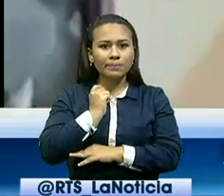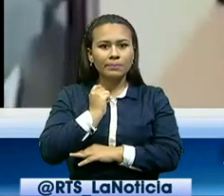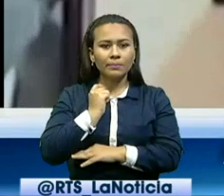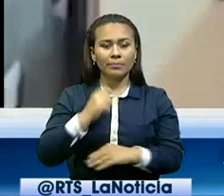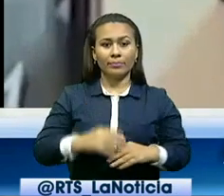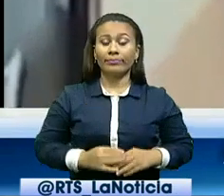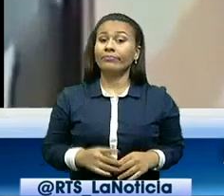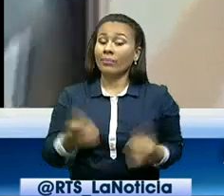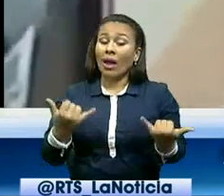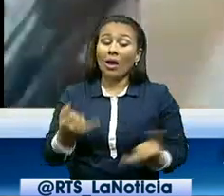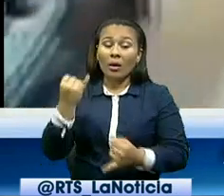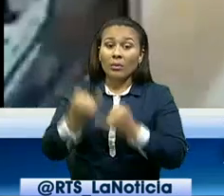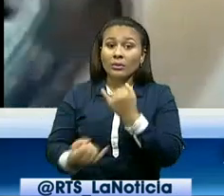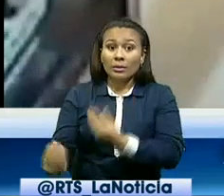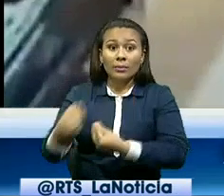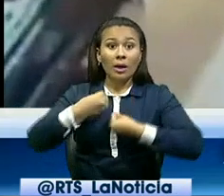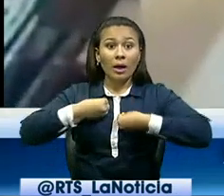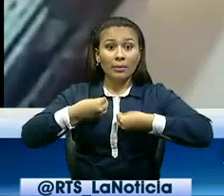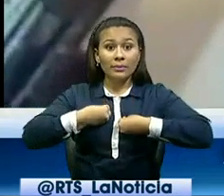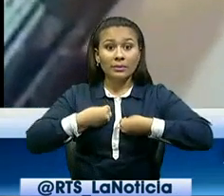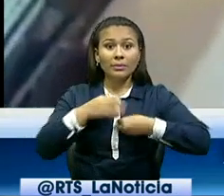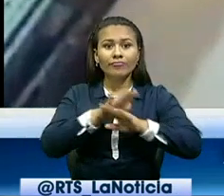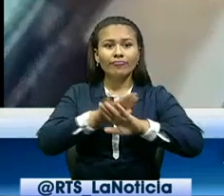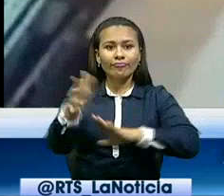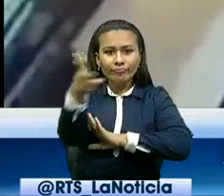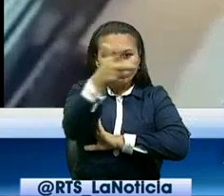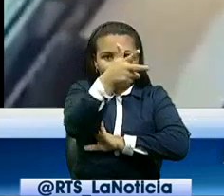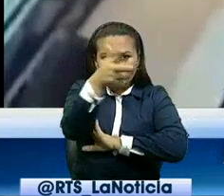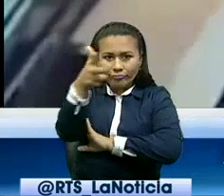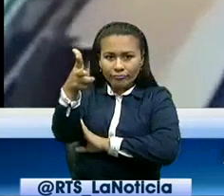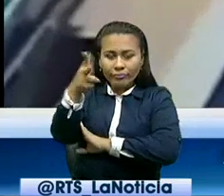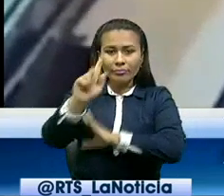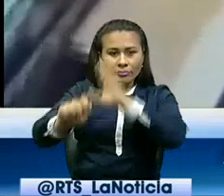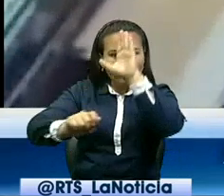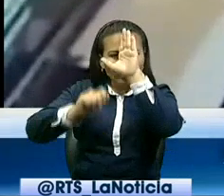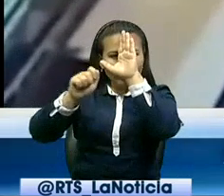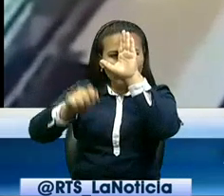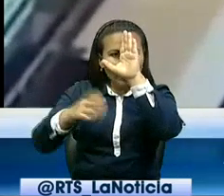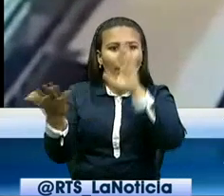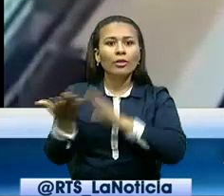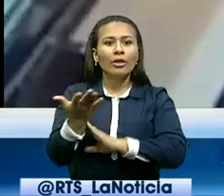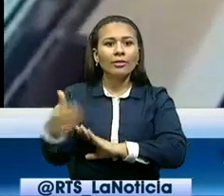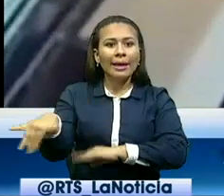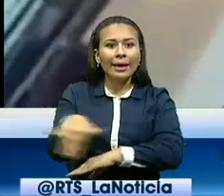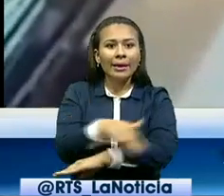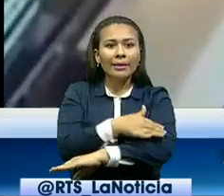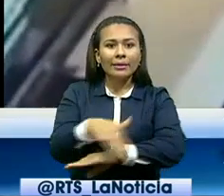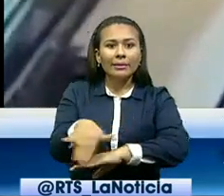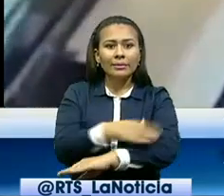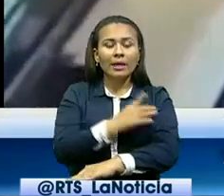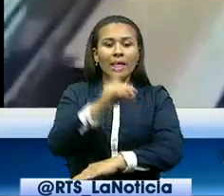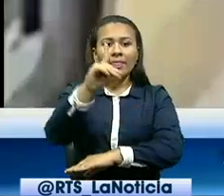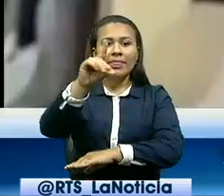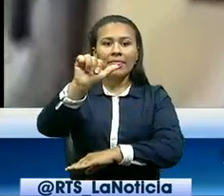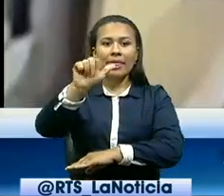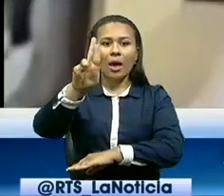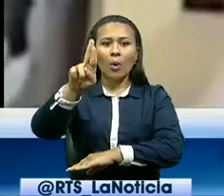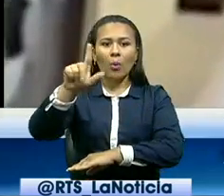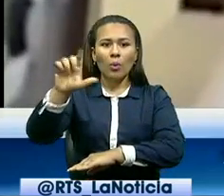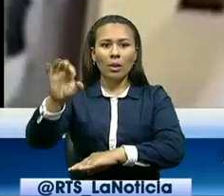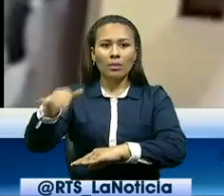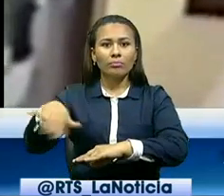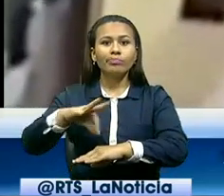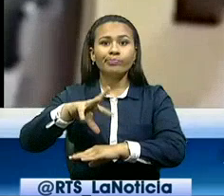El último caso en que fueron registrados por cámaras de vigilancia fue en la vía Daule, donde solo pudieron llevarse $1,000. El combo